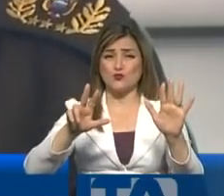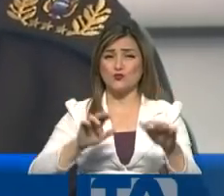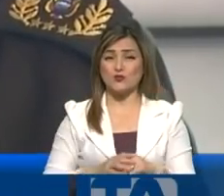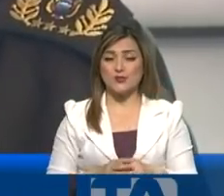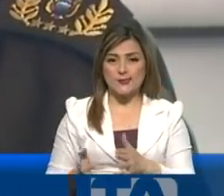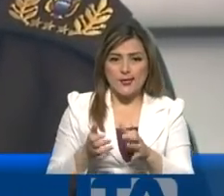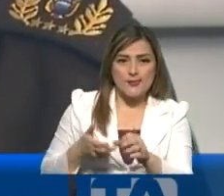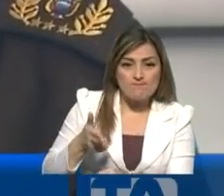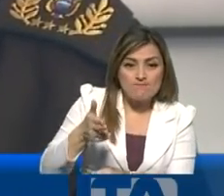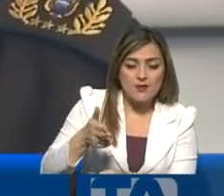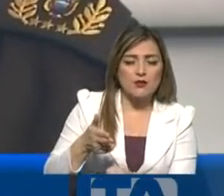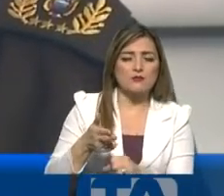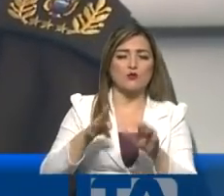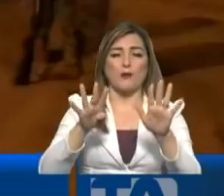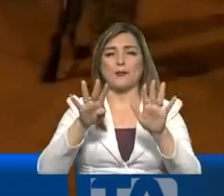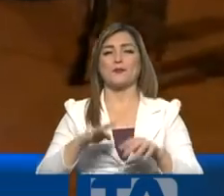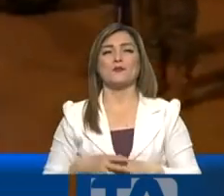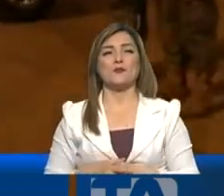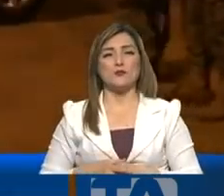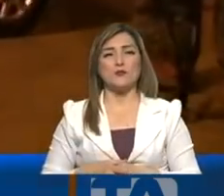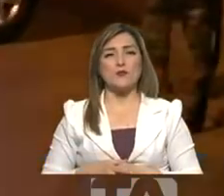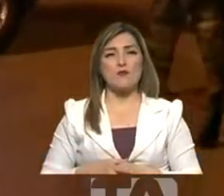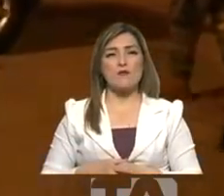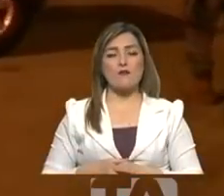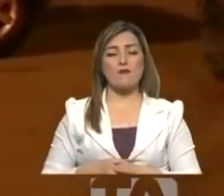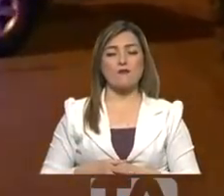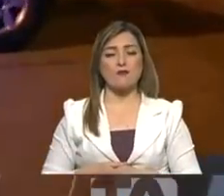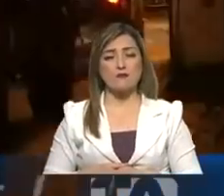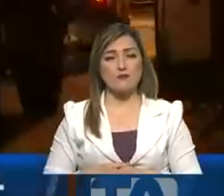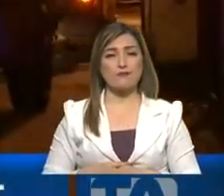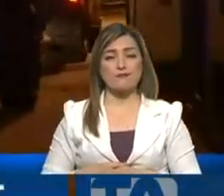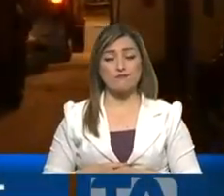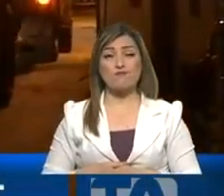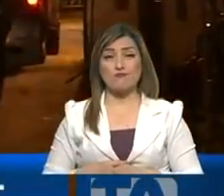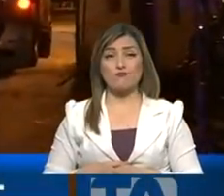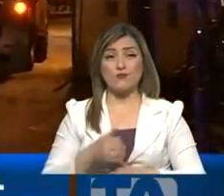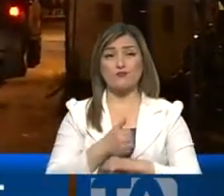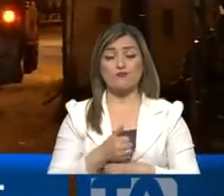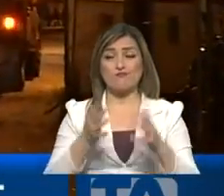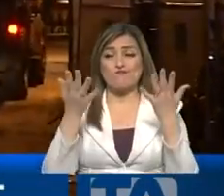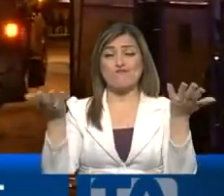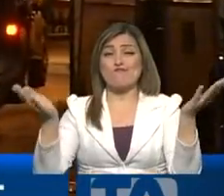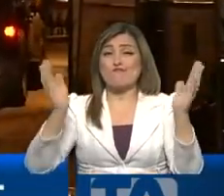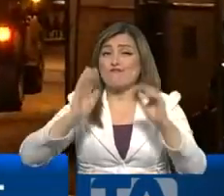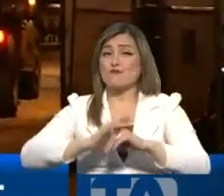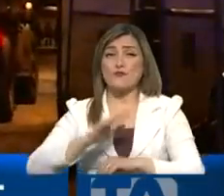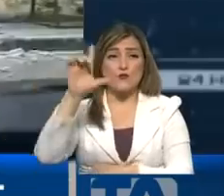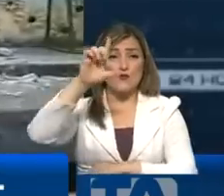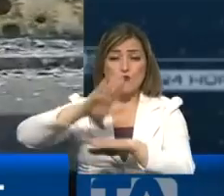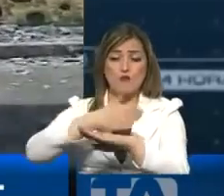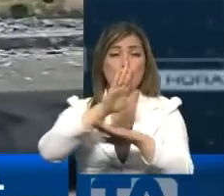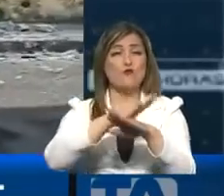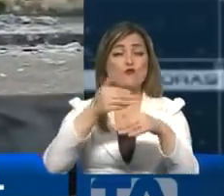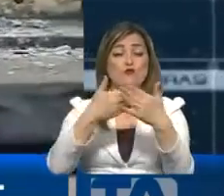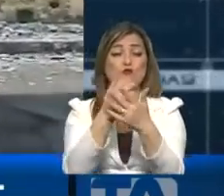tentativas hacia nuestros policías. Los recientes hechos criminales han llamado la atención de las autoridades. Este lunes se convocará a